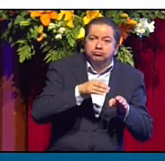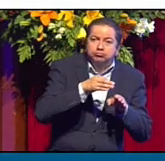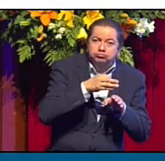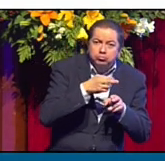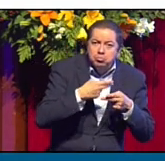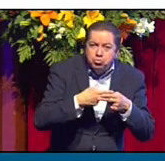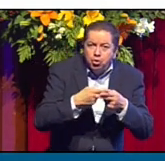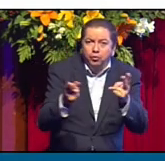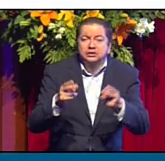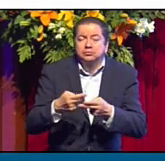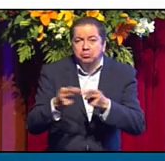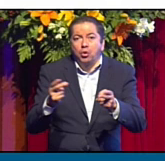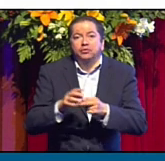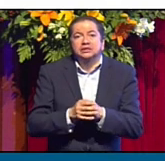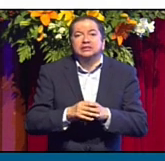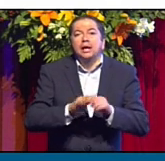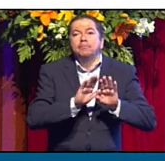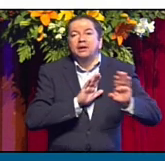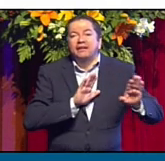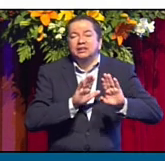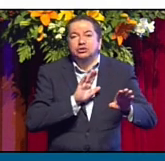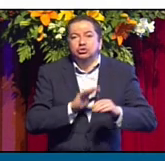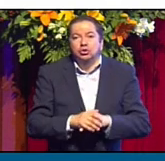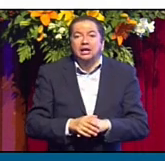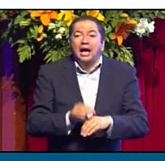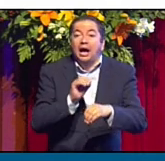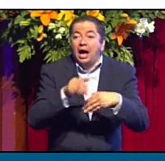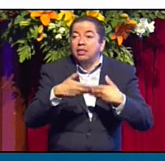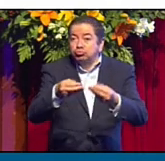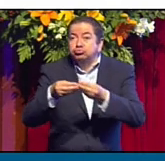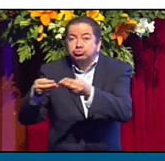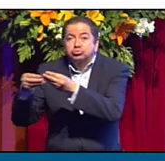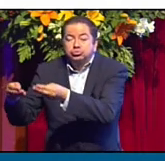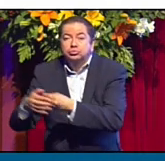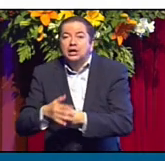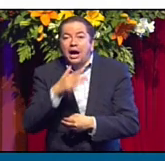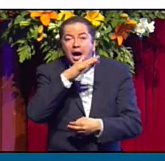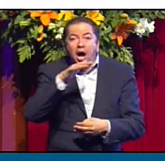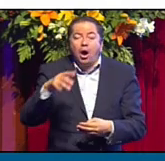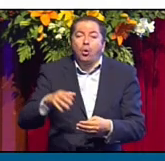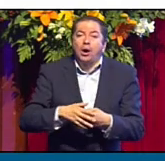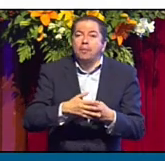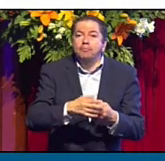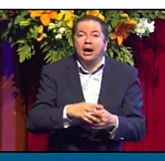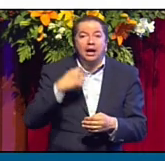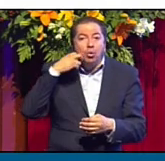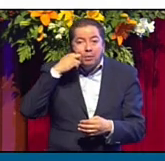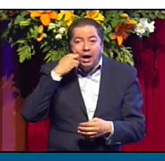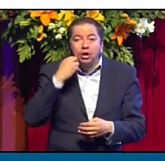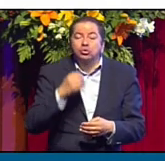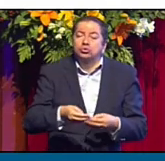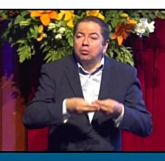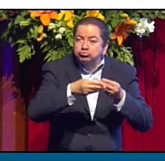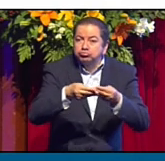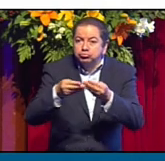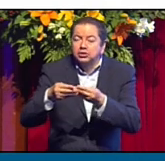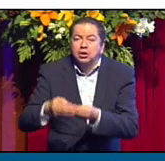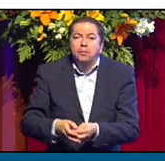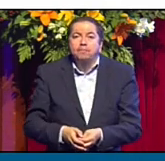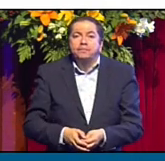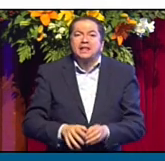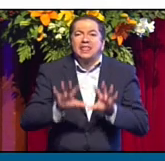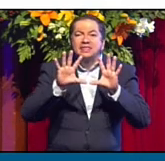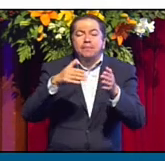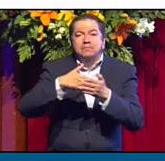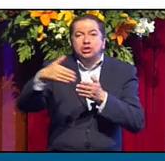que quisieron estar presentes. La entrega de agua potable para consumo humano, otro aporte adicional, 548 beneficiados por más de